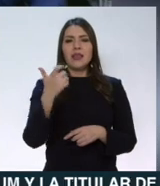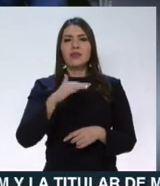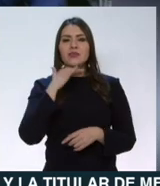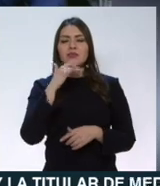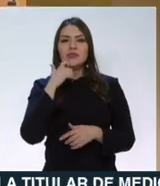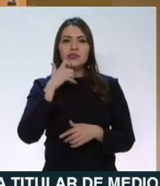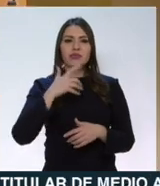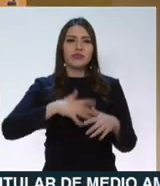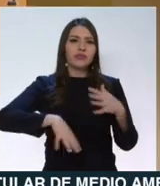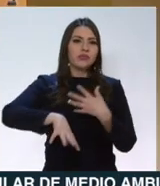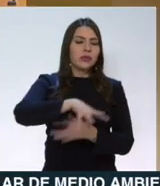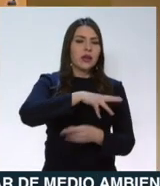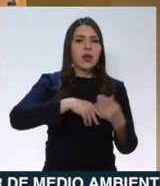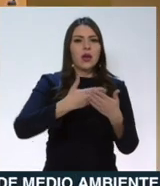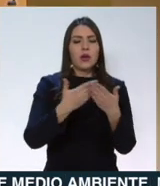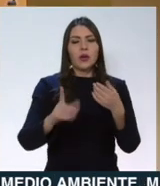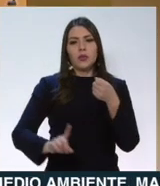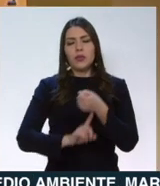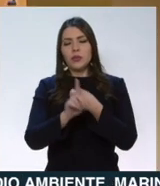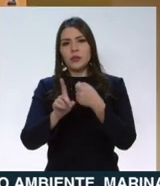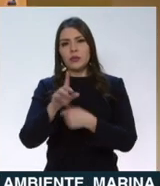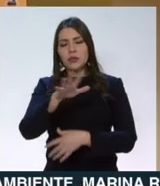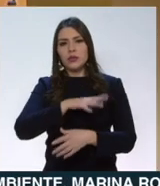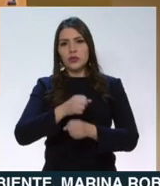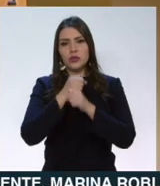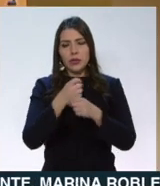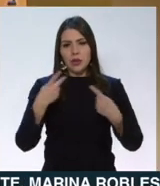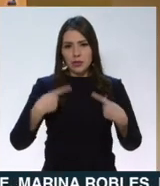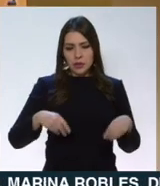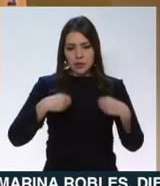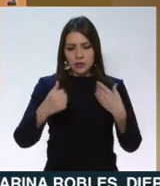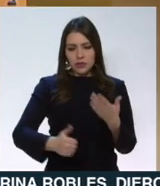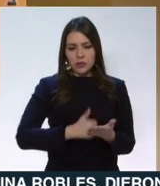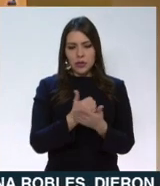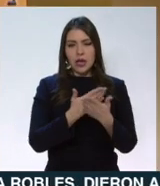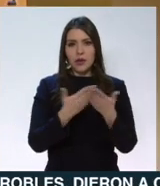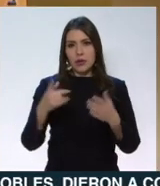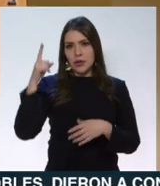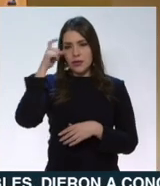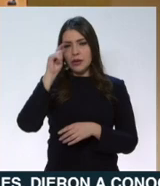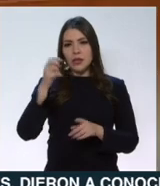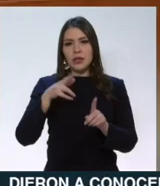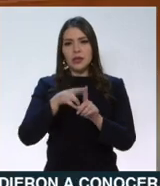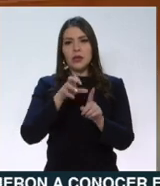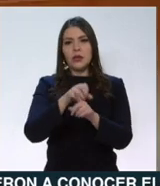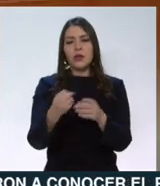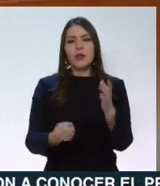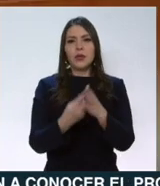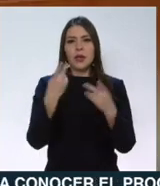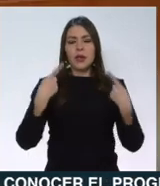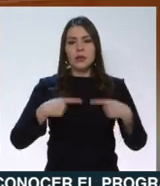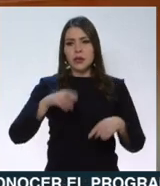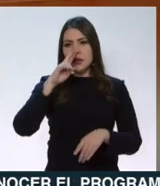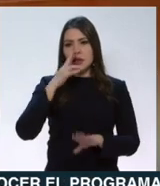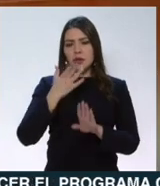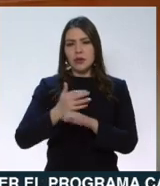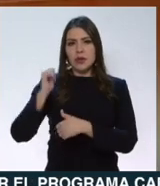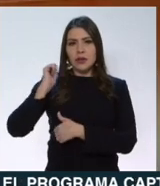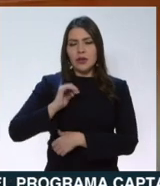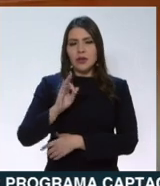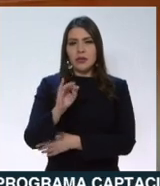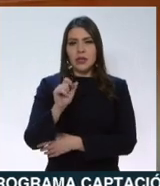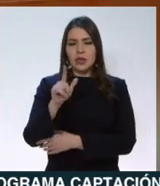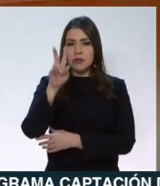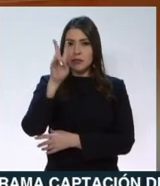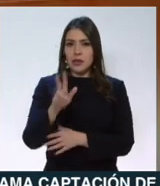tiempo agobiando a la sociedad mexicana. El reto que tiene la Fiscalía y el nuevo fiscal son enormes y van a contar con